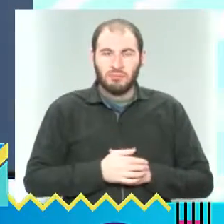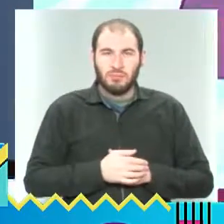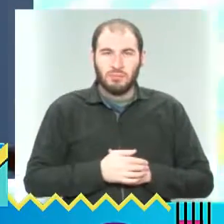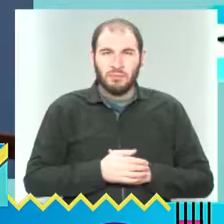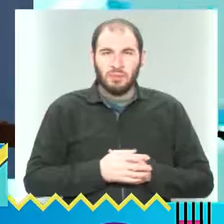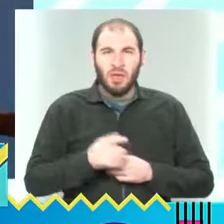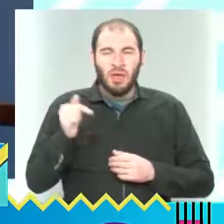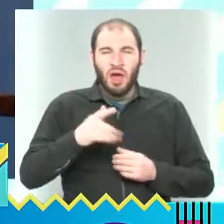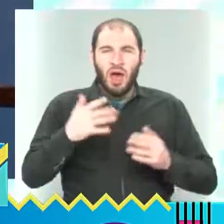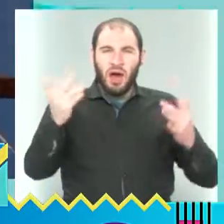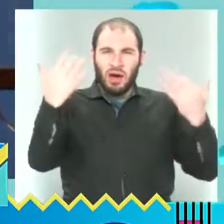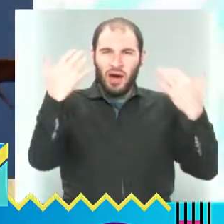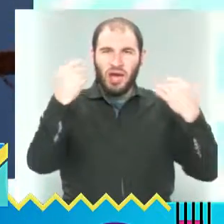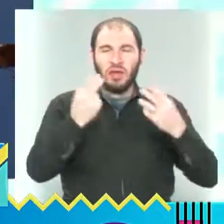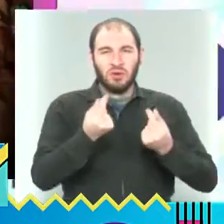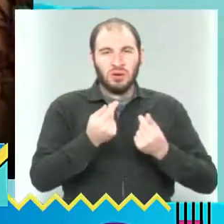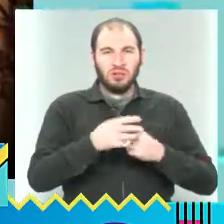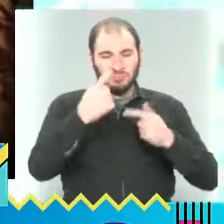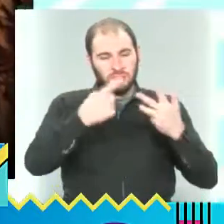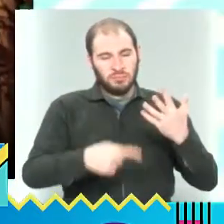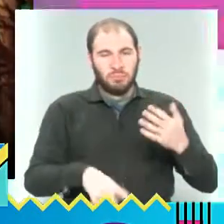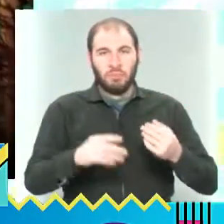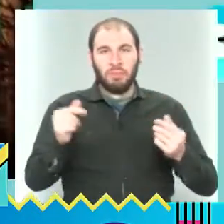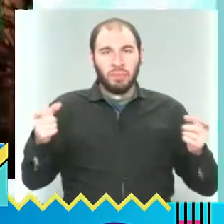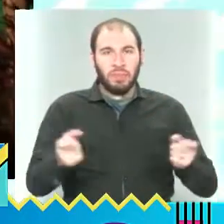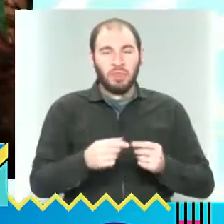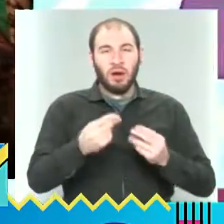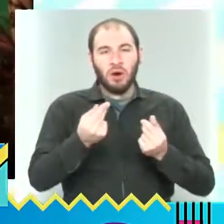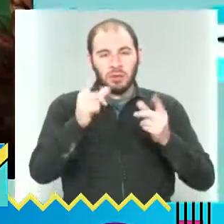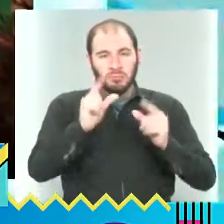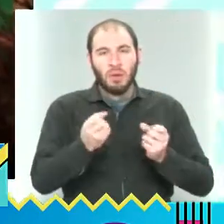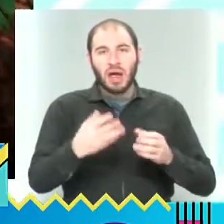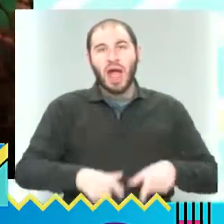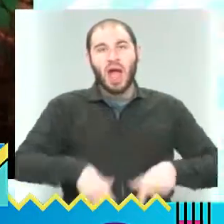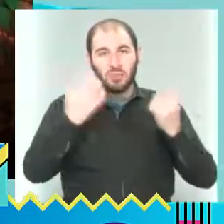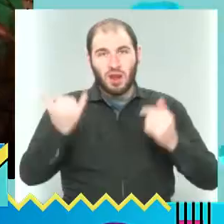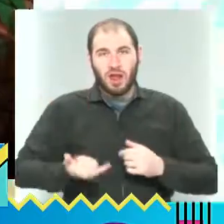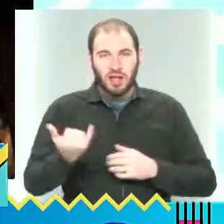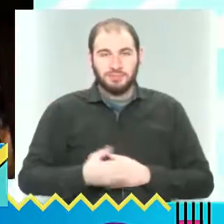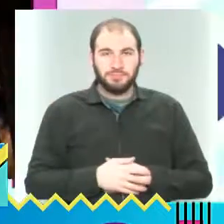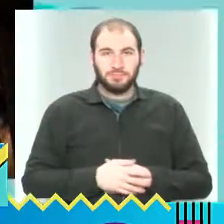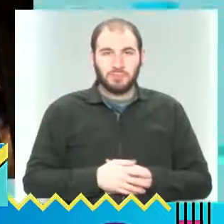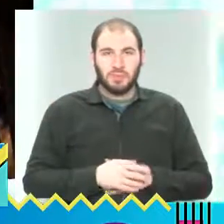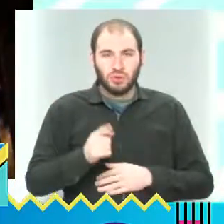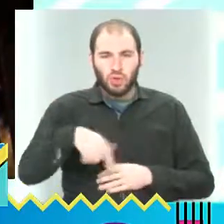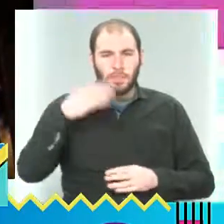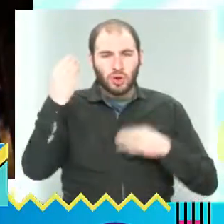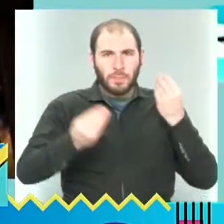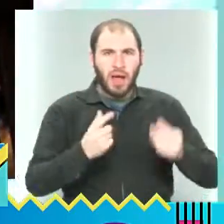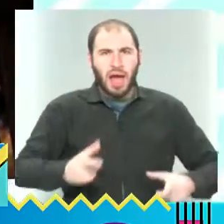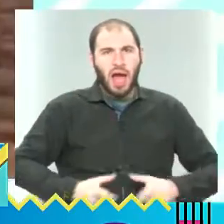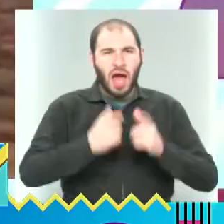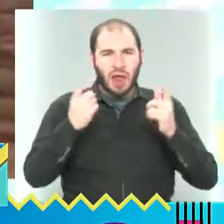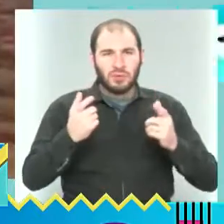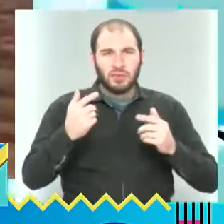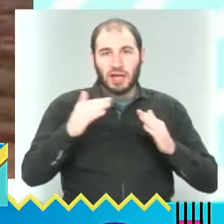esto, aire acondicionado que usamos, todo este tipo de cosas, que se reduce su uso porque tenemos árboles. Entonces, el hecho de preocuparme por el árbol